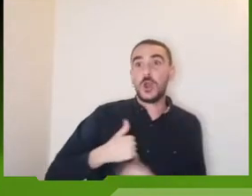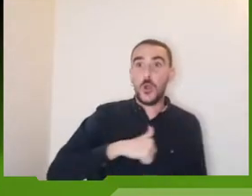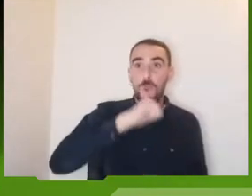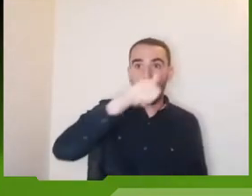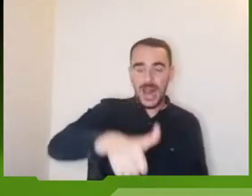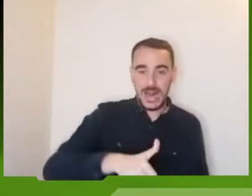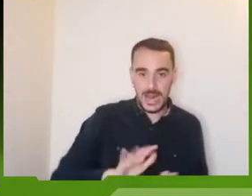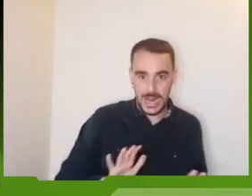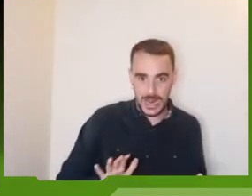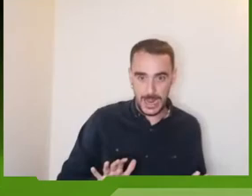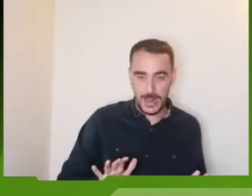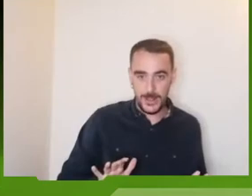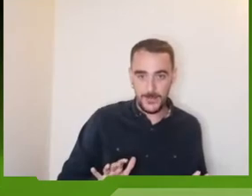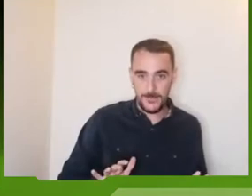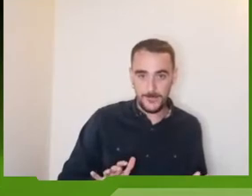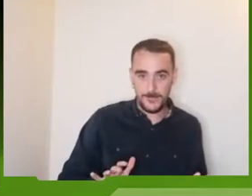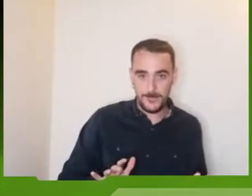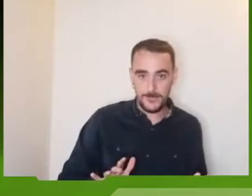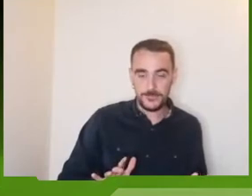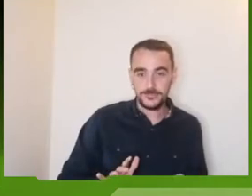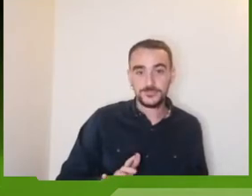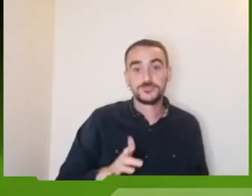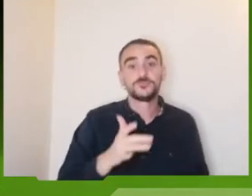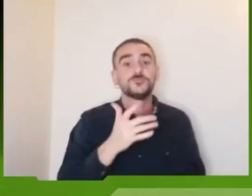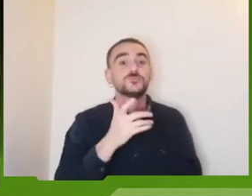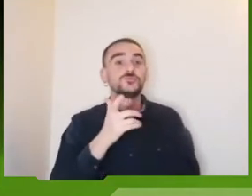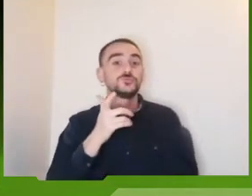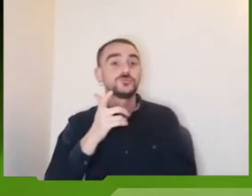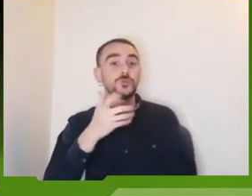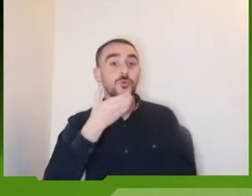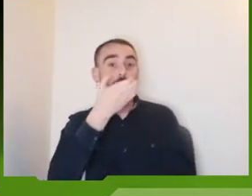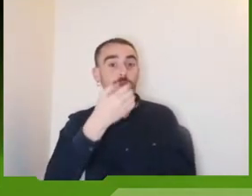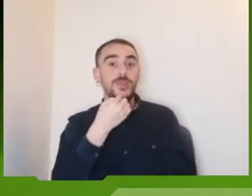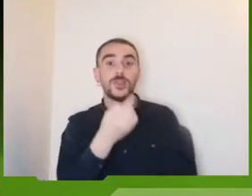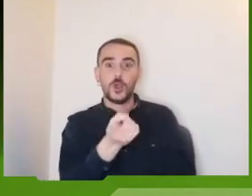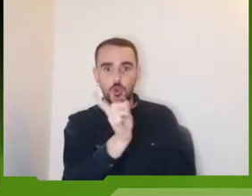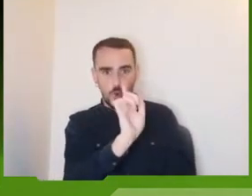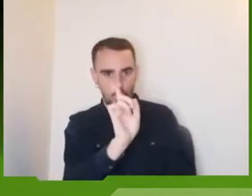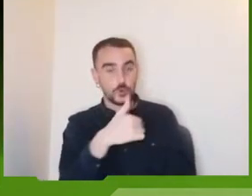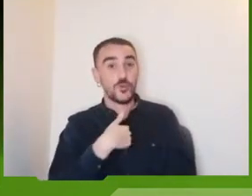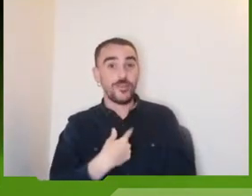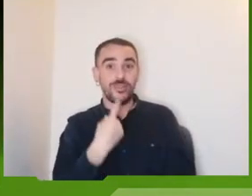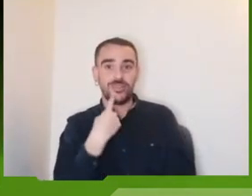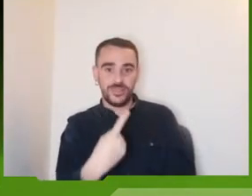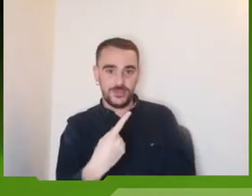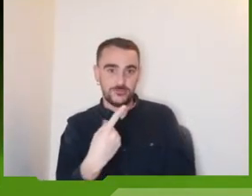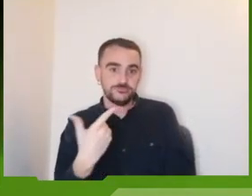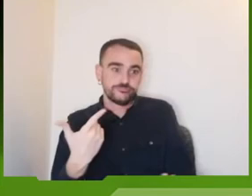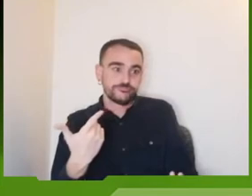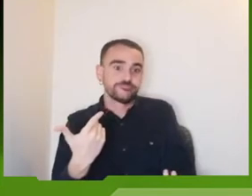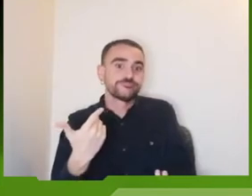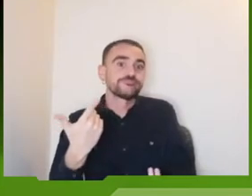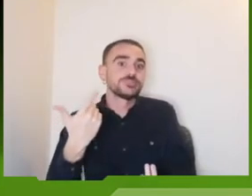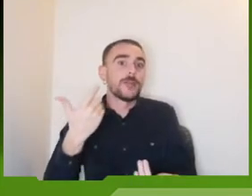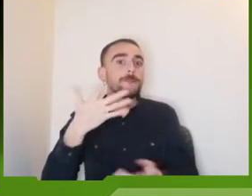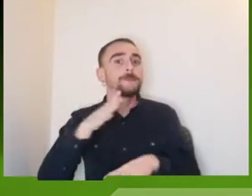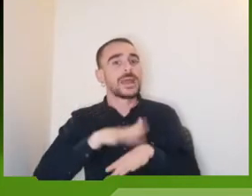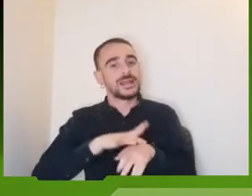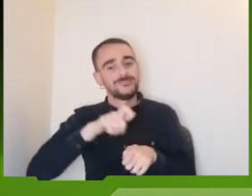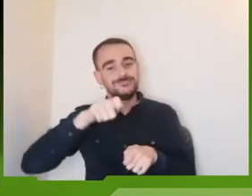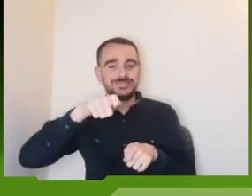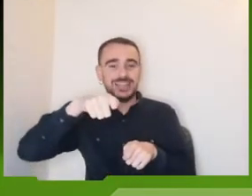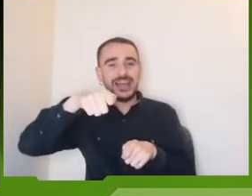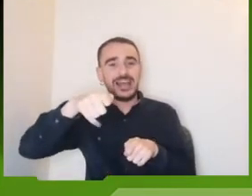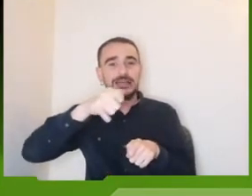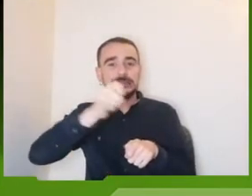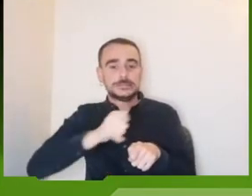Bueno, supongo que habrá quien no le guste hacer esto por miedo a rallar la paella y así. Pero yo lo digo por el peligro.